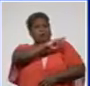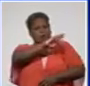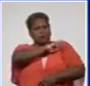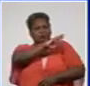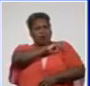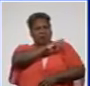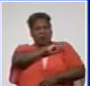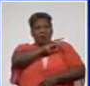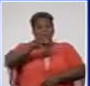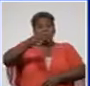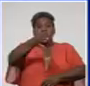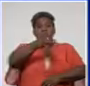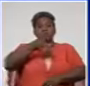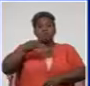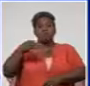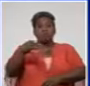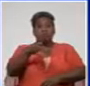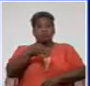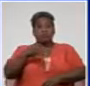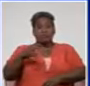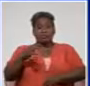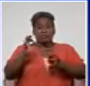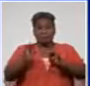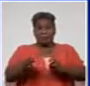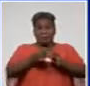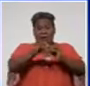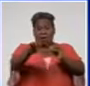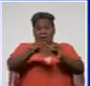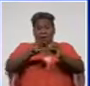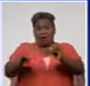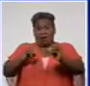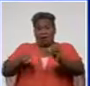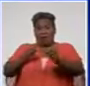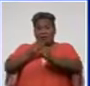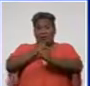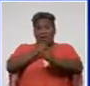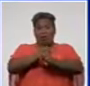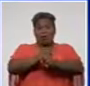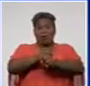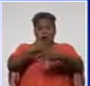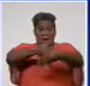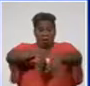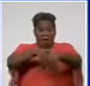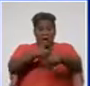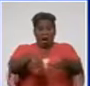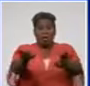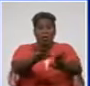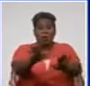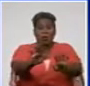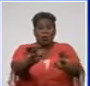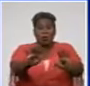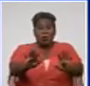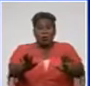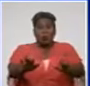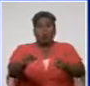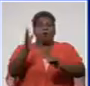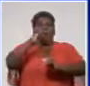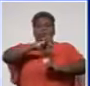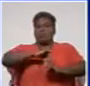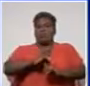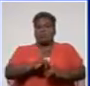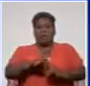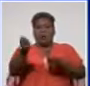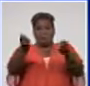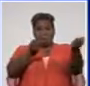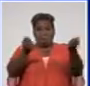los municipios por los que entregamos siempre a nuestro personal, las calles totalmente desiertas. Incluso no se observaba la presencia de estos vehículos